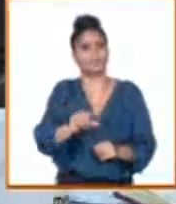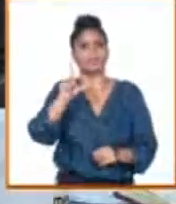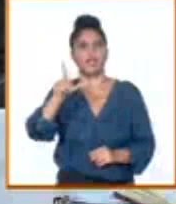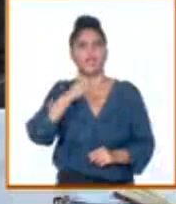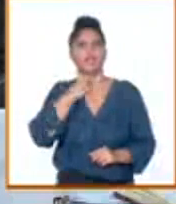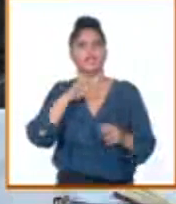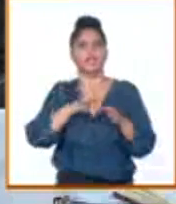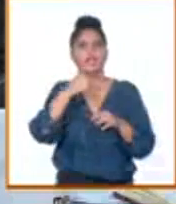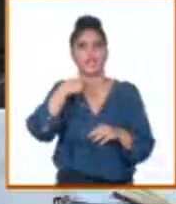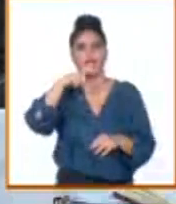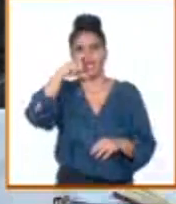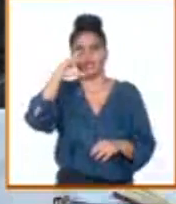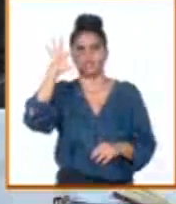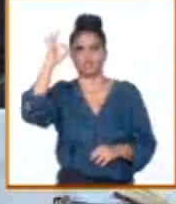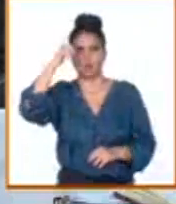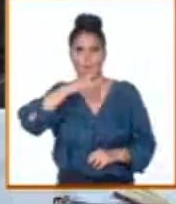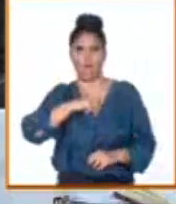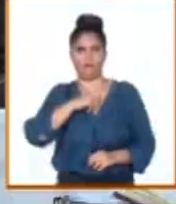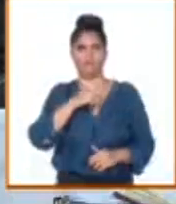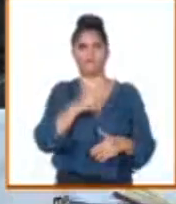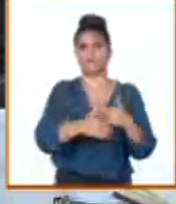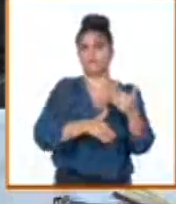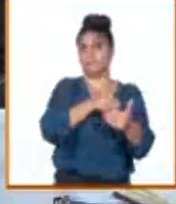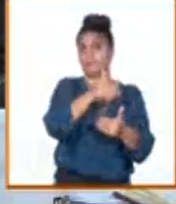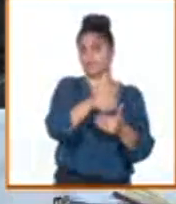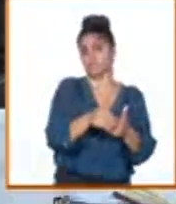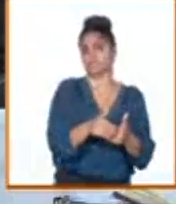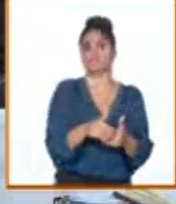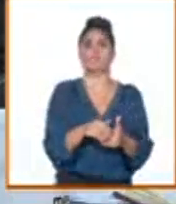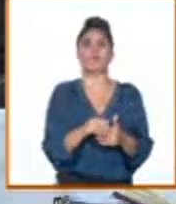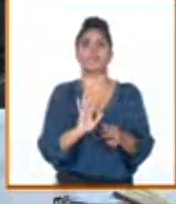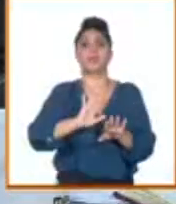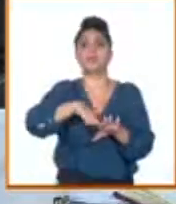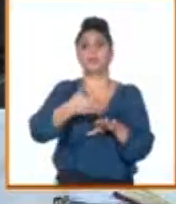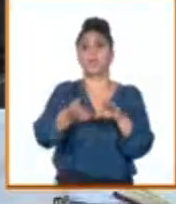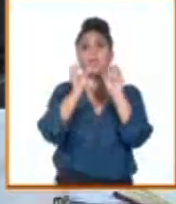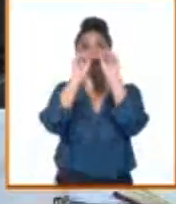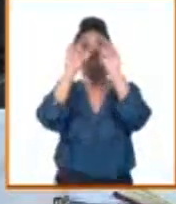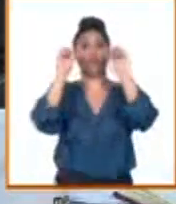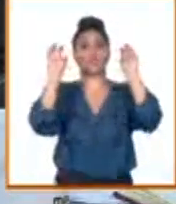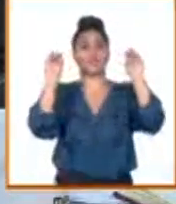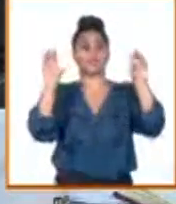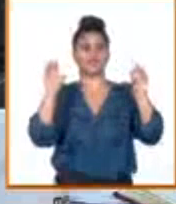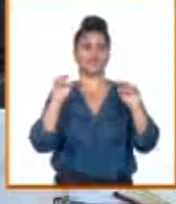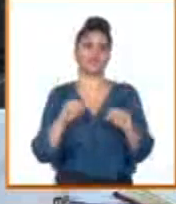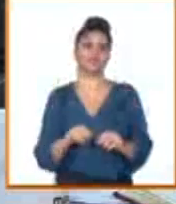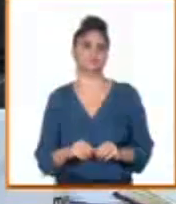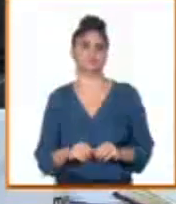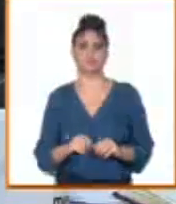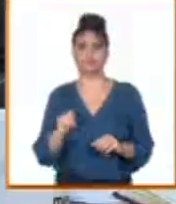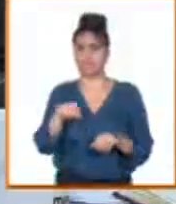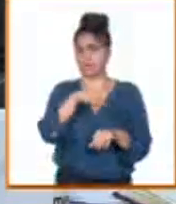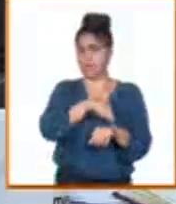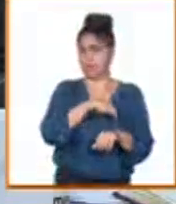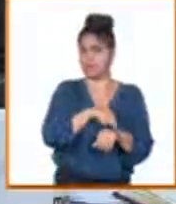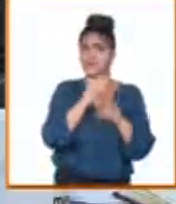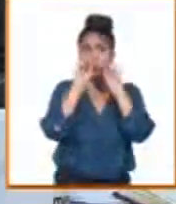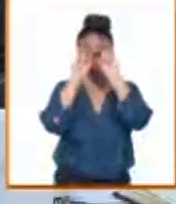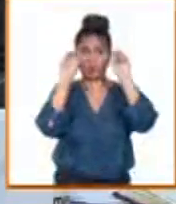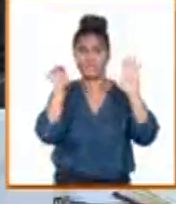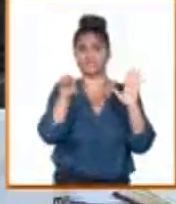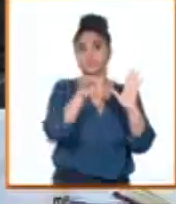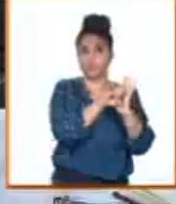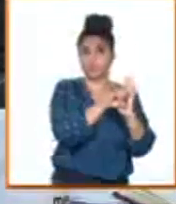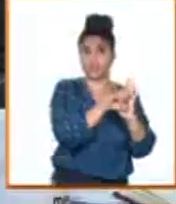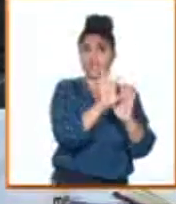proceso ya de la corrección de estilo de la norma para su próxima publicación en Gaceta Oficial de la República, y en el momento en que se publique en la Gaceta